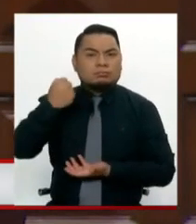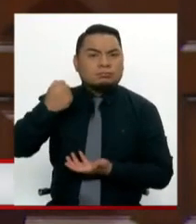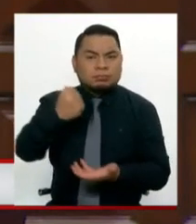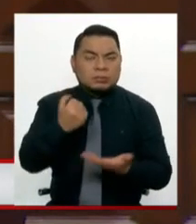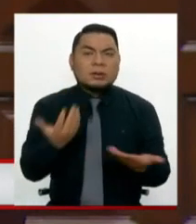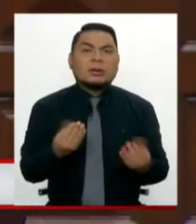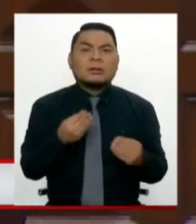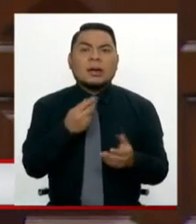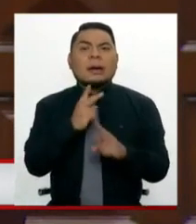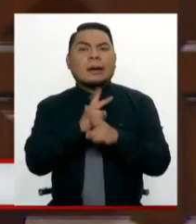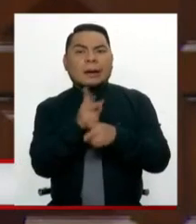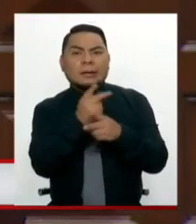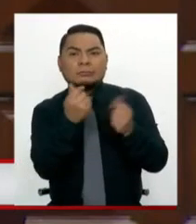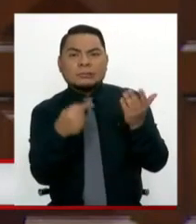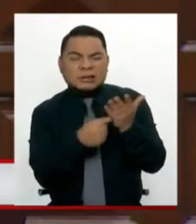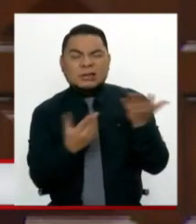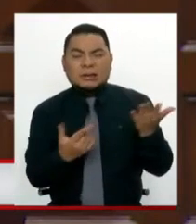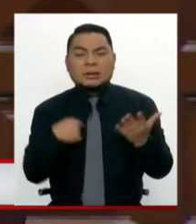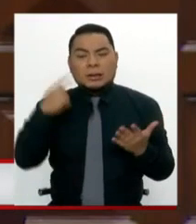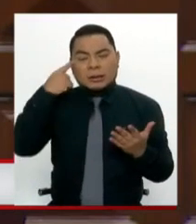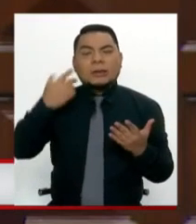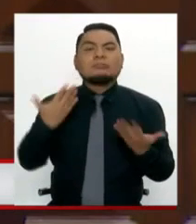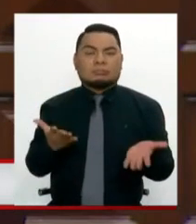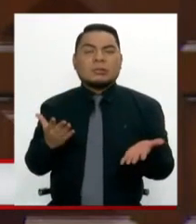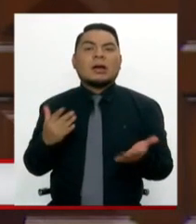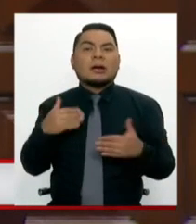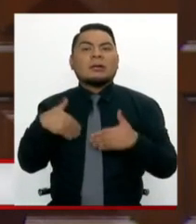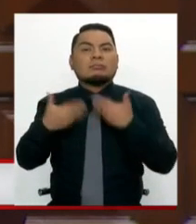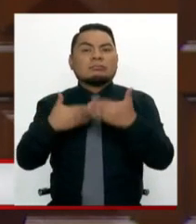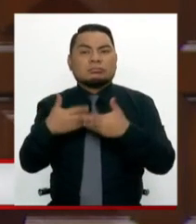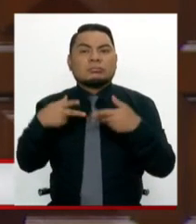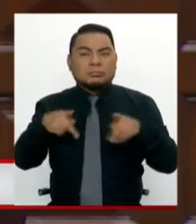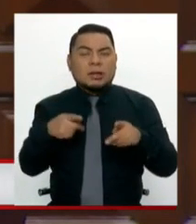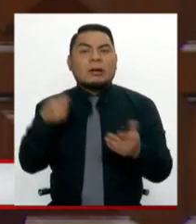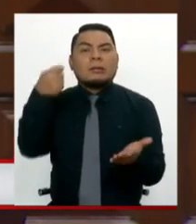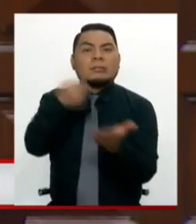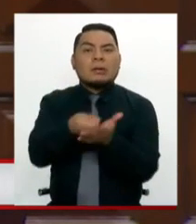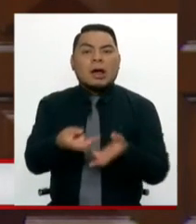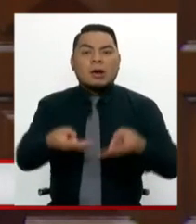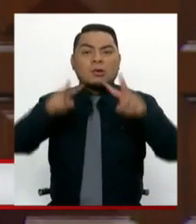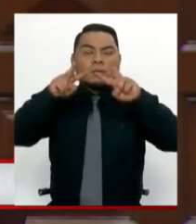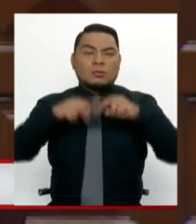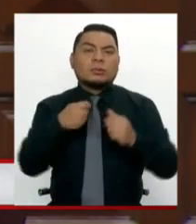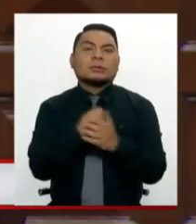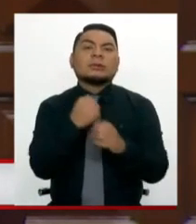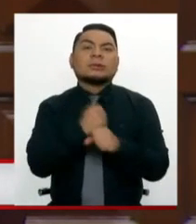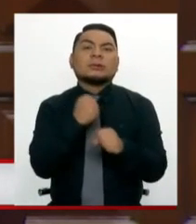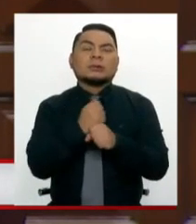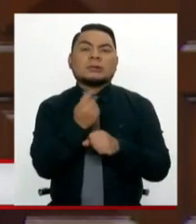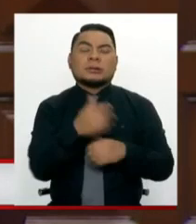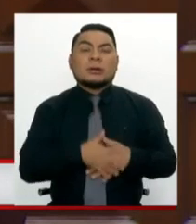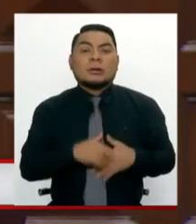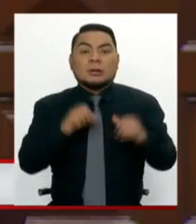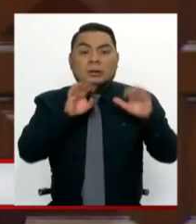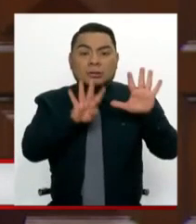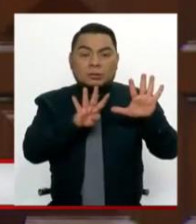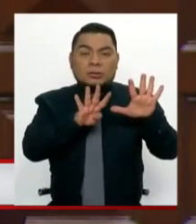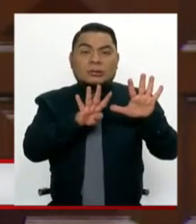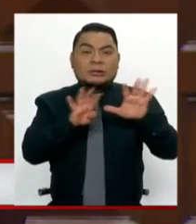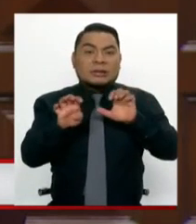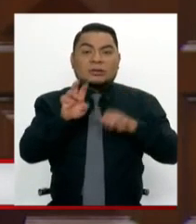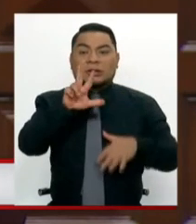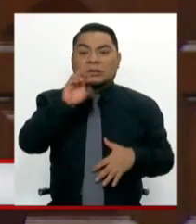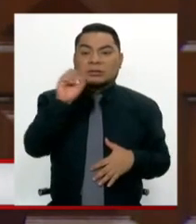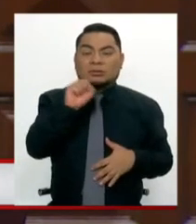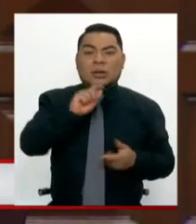y con créditos técnicos, se procedió a aumentar la remuneración mínima vital de 930